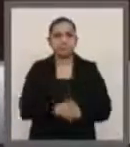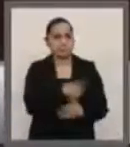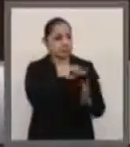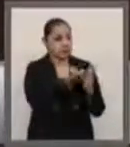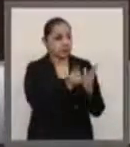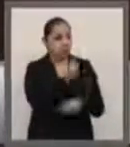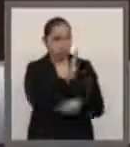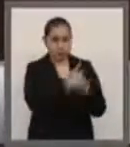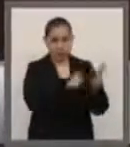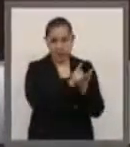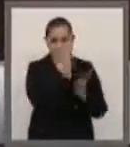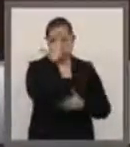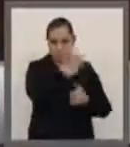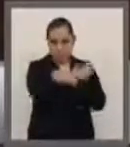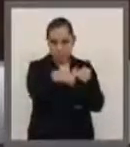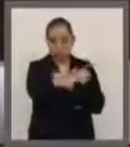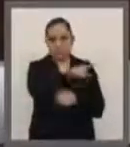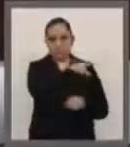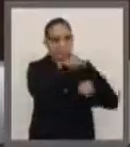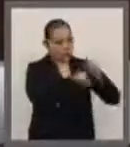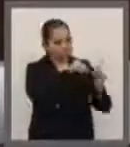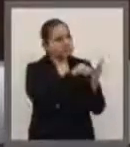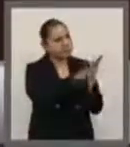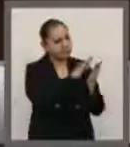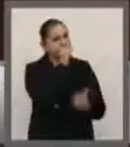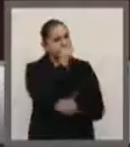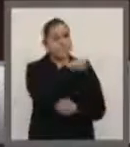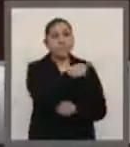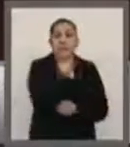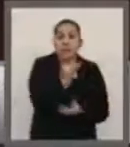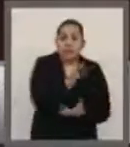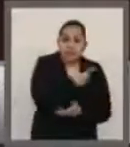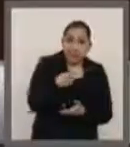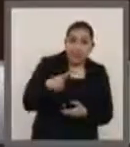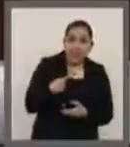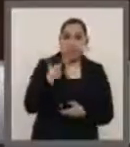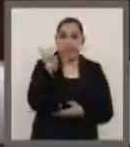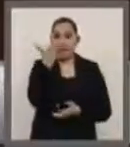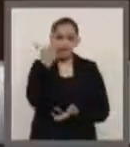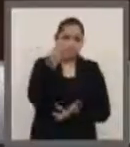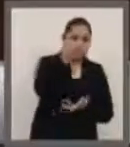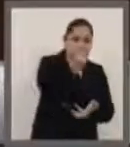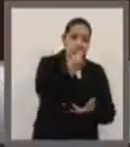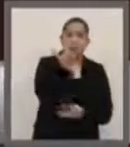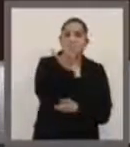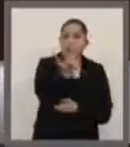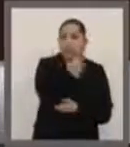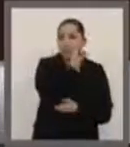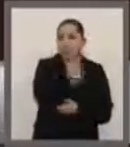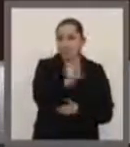Educación se establece que se debe otorgar un presupuesto de 8% del